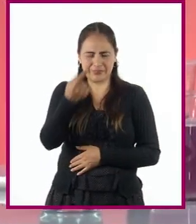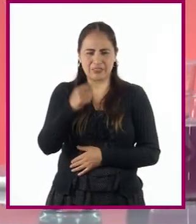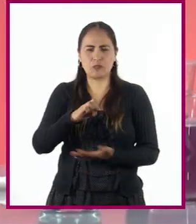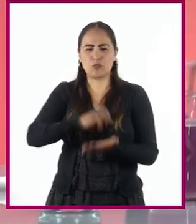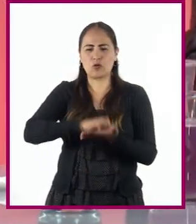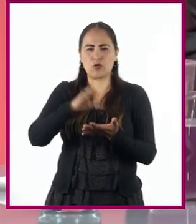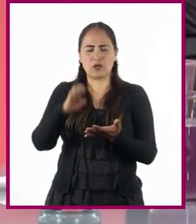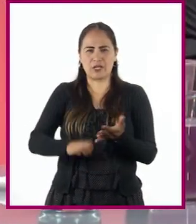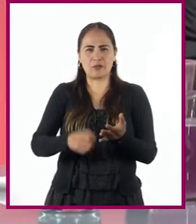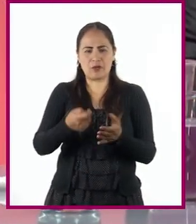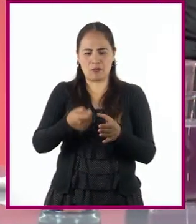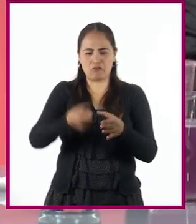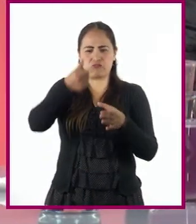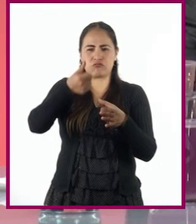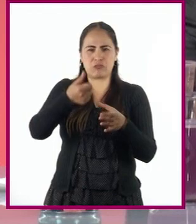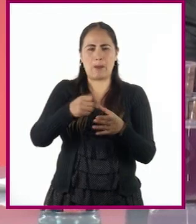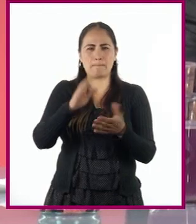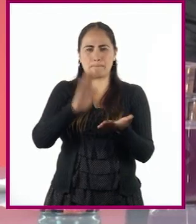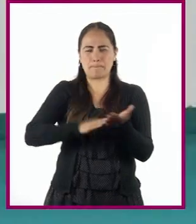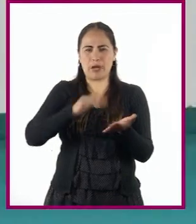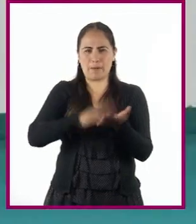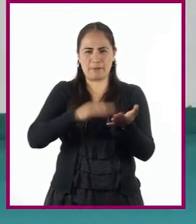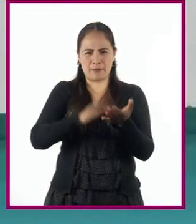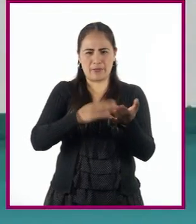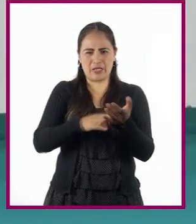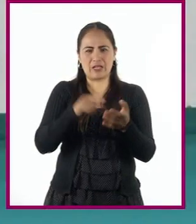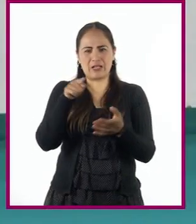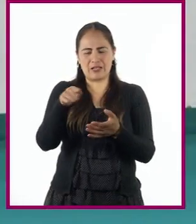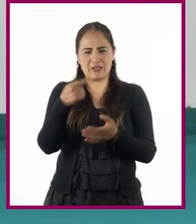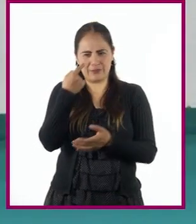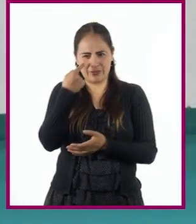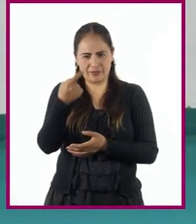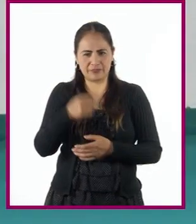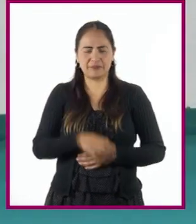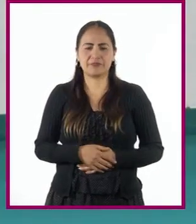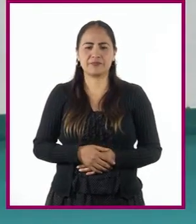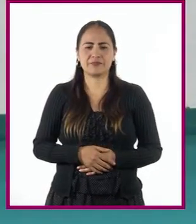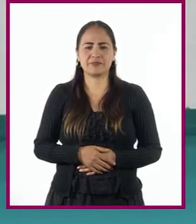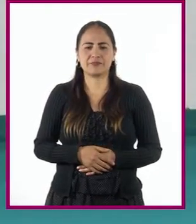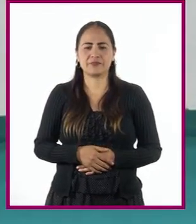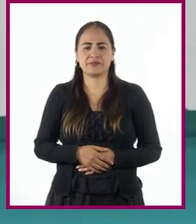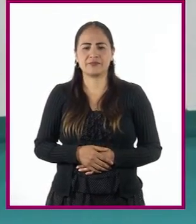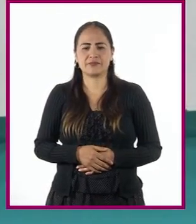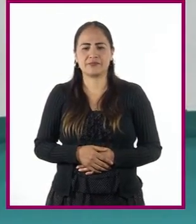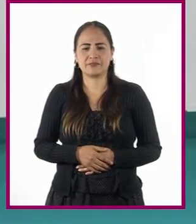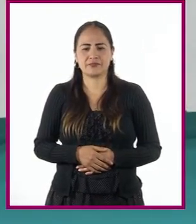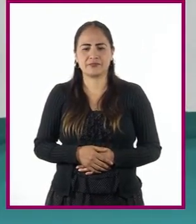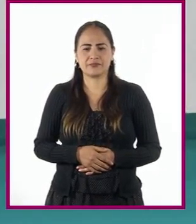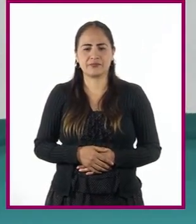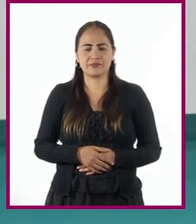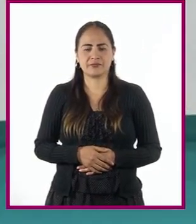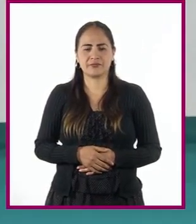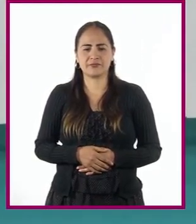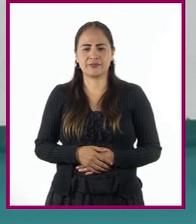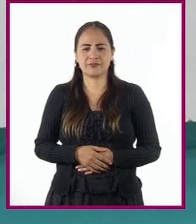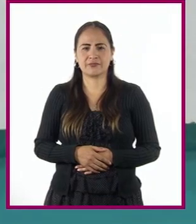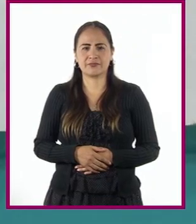estos cilindros que hicimos con el papel de los sobres de té instantáneo. ¿Cómo vemos? Ahí.